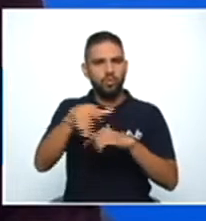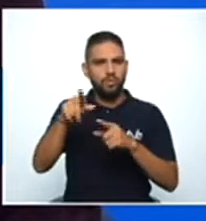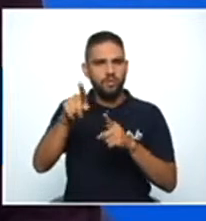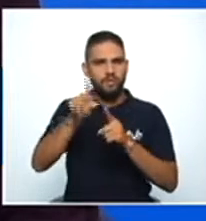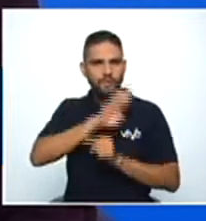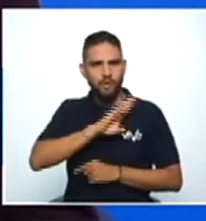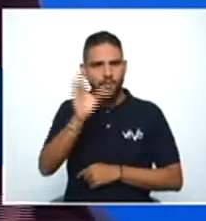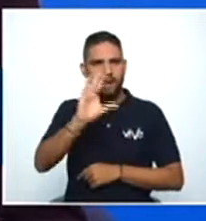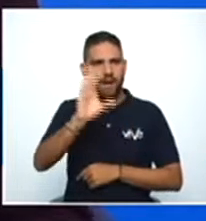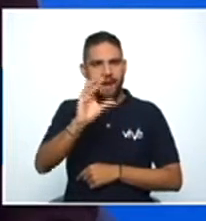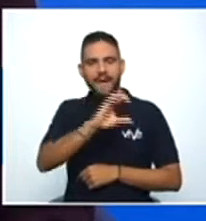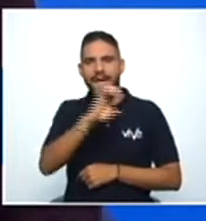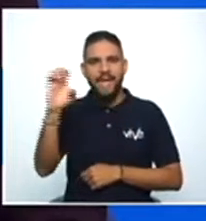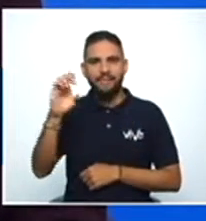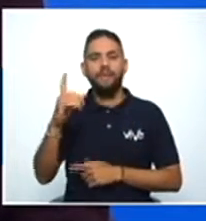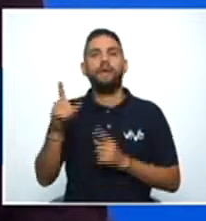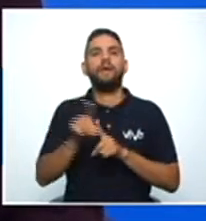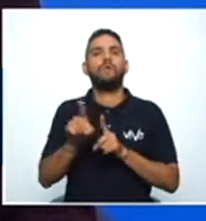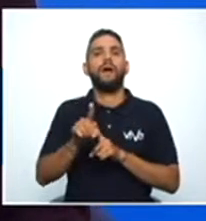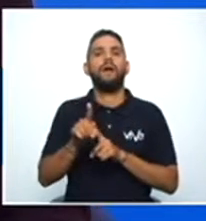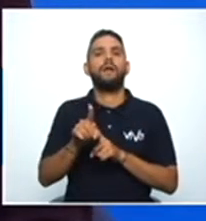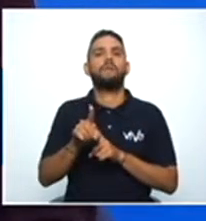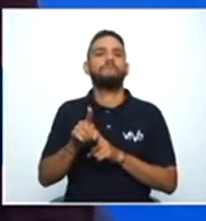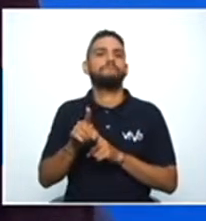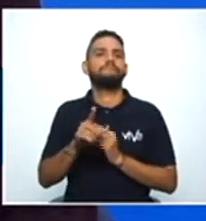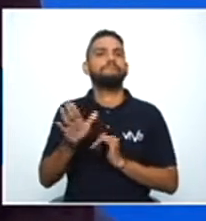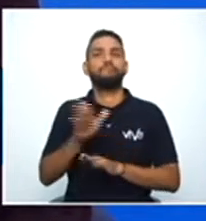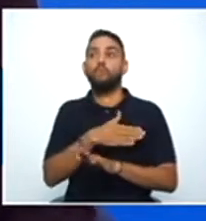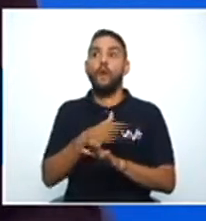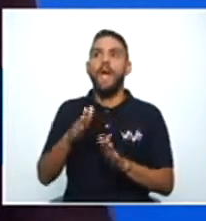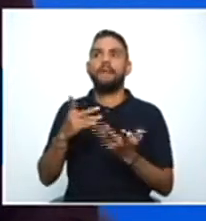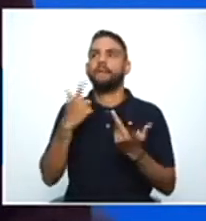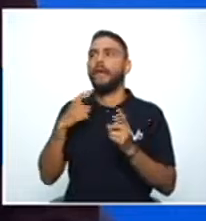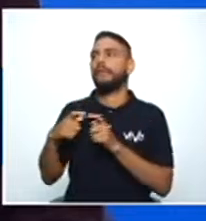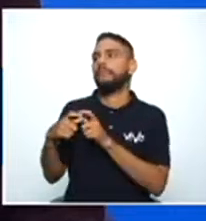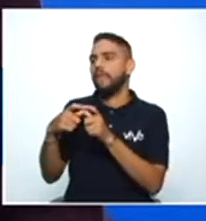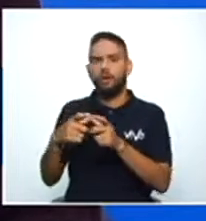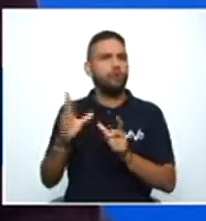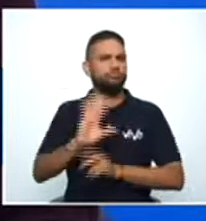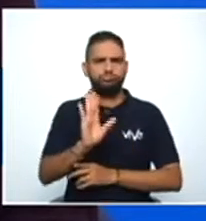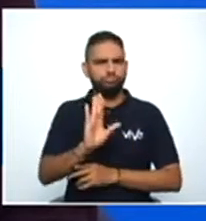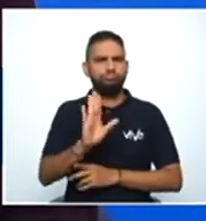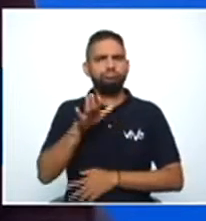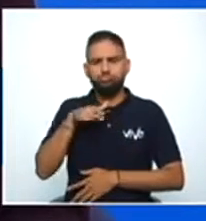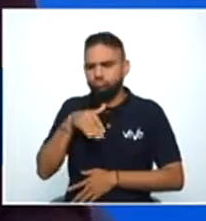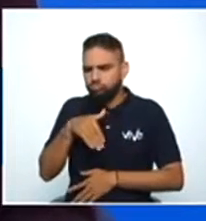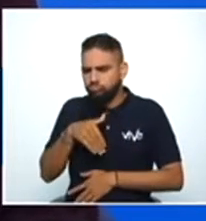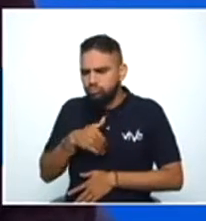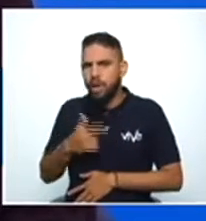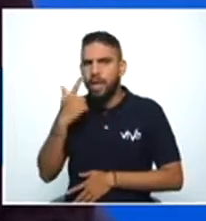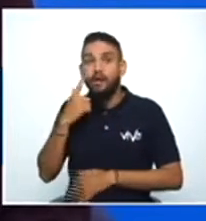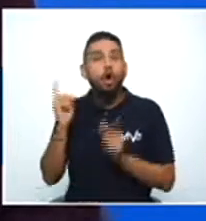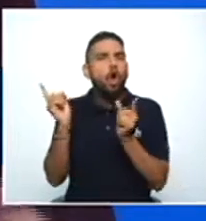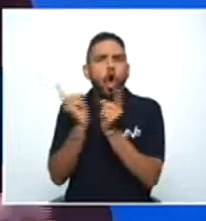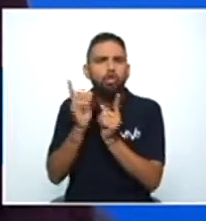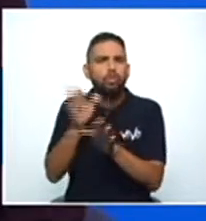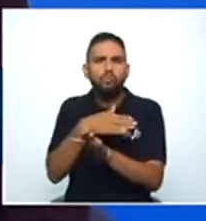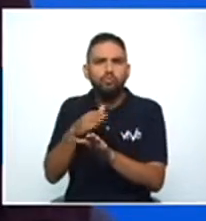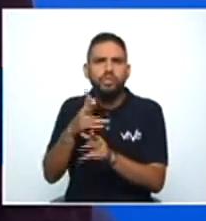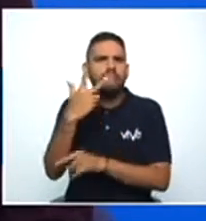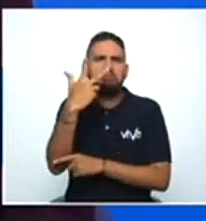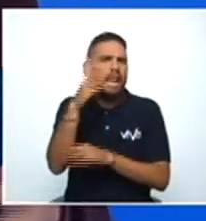sentido no estamos exigiendo de que tengas una obra discográfica terminada con llevar un demo donde se pueda apreciar tu obra musical al menos de tres